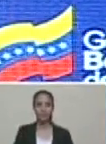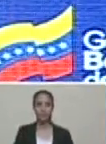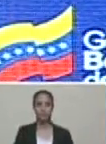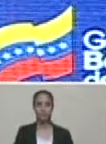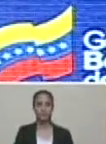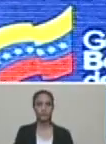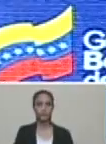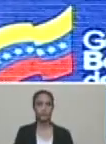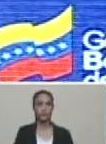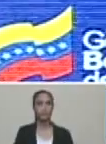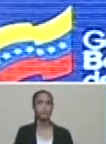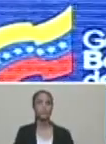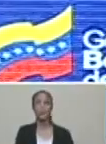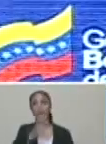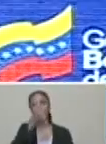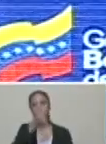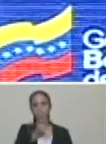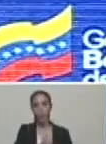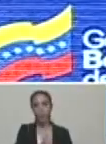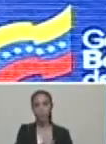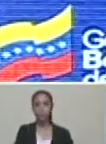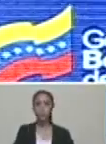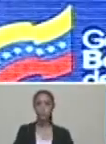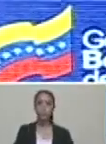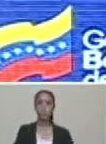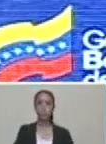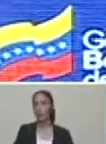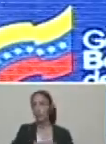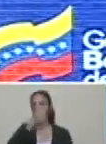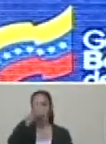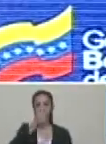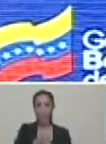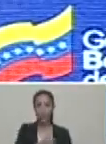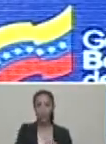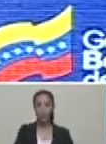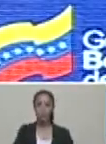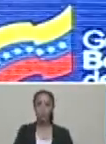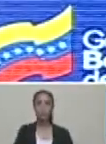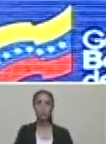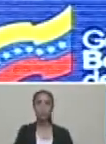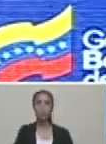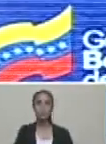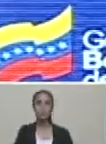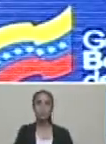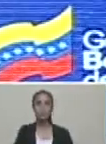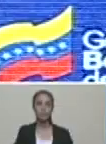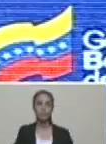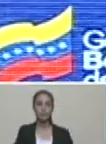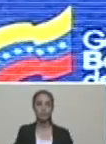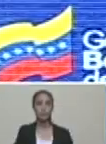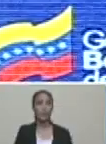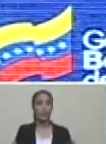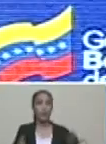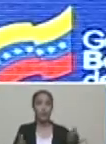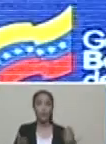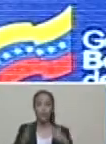Cúmplase. Amén. Decimos nosotros desde Cristo. Amén. Desde Cristo